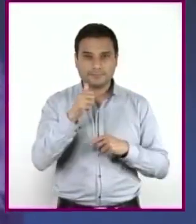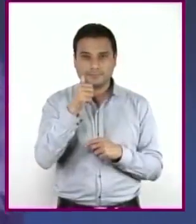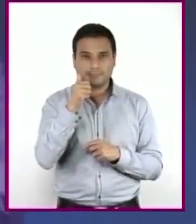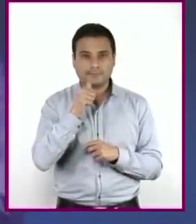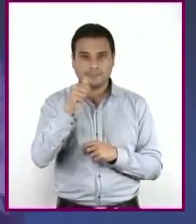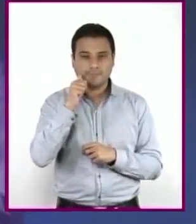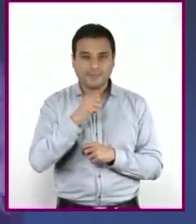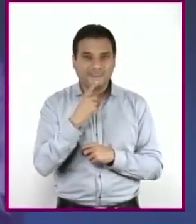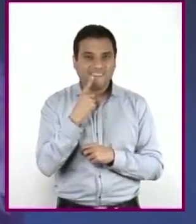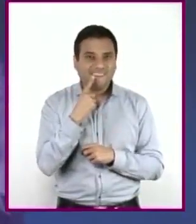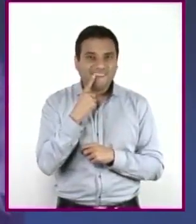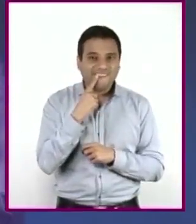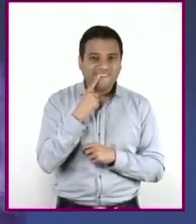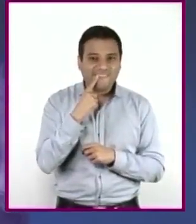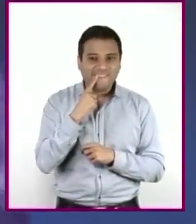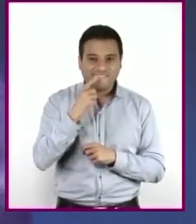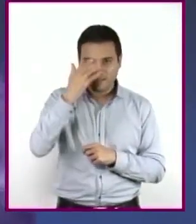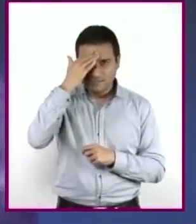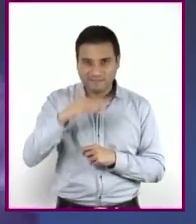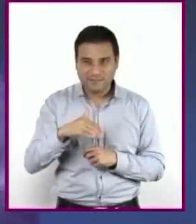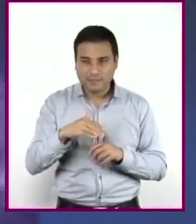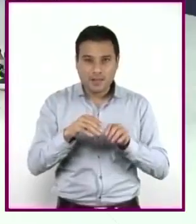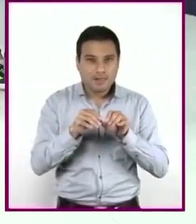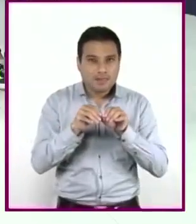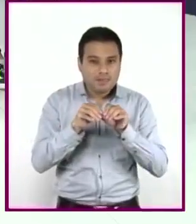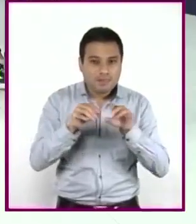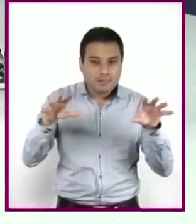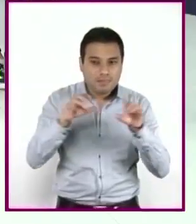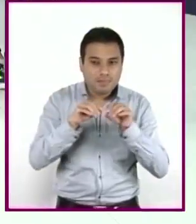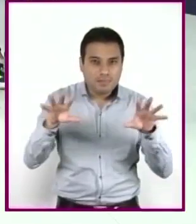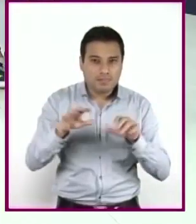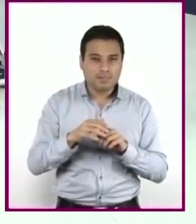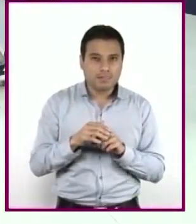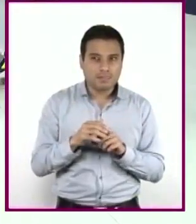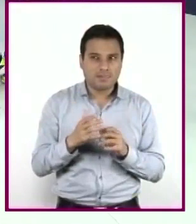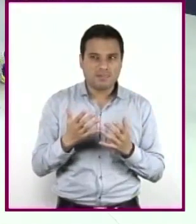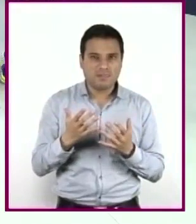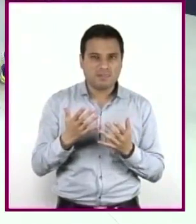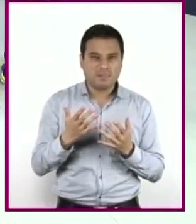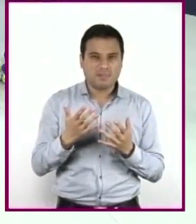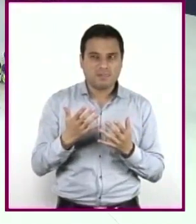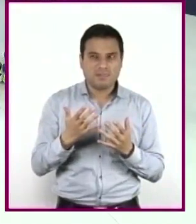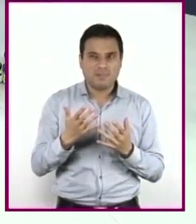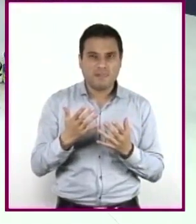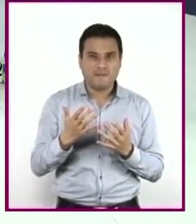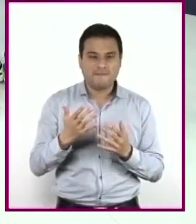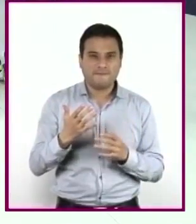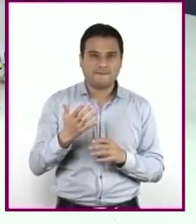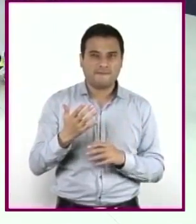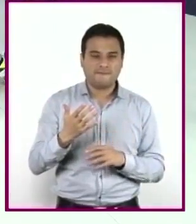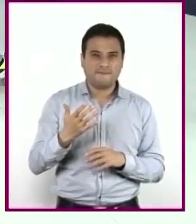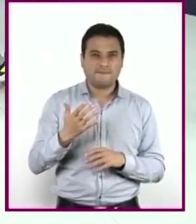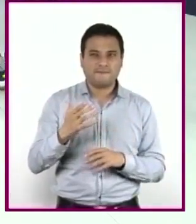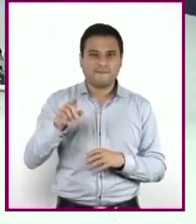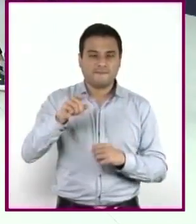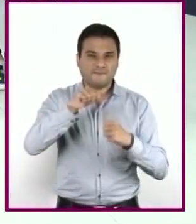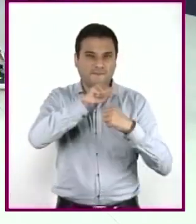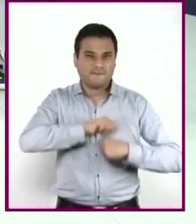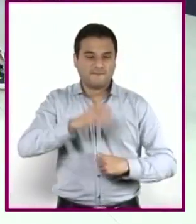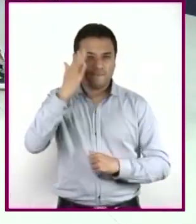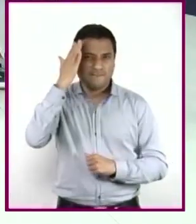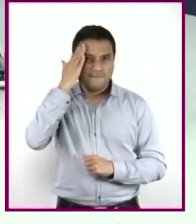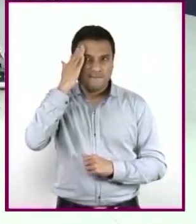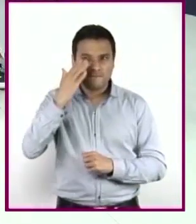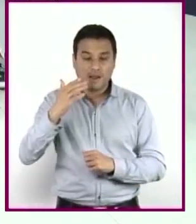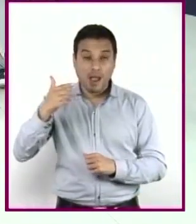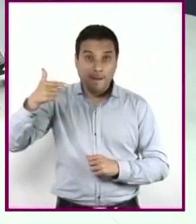con su ventaja, ¿no? Sí. Y de alguna manera no estar bajo el ojo de la ley y poder salir de alguna manera avantes,